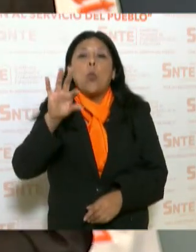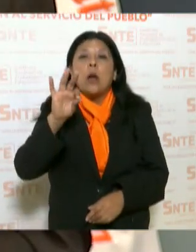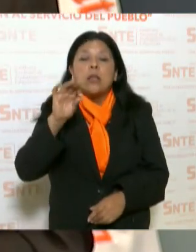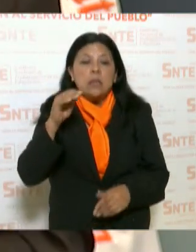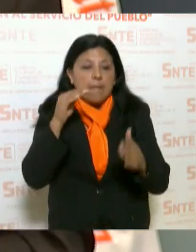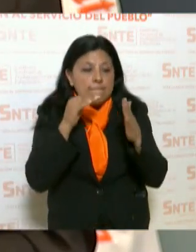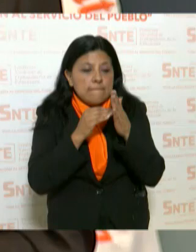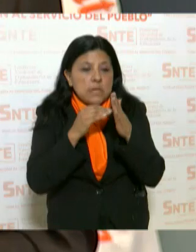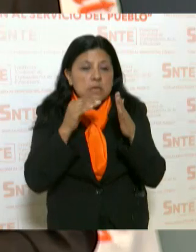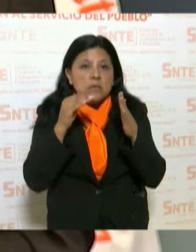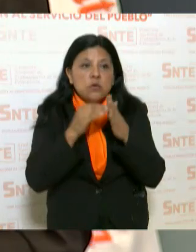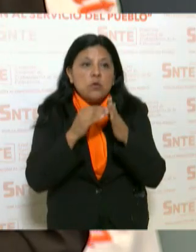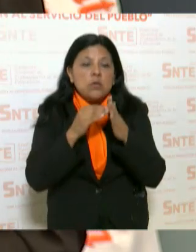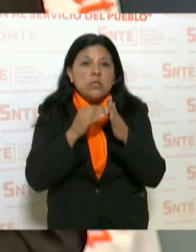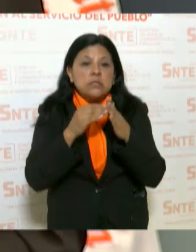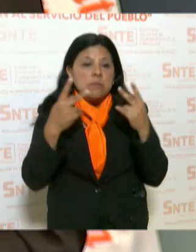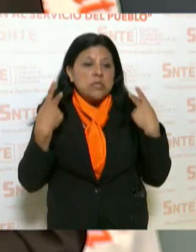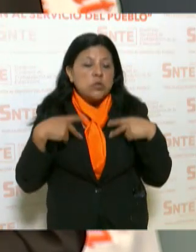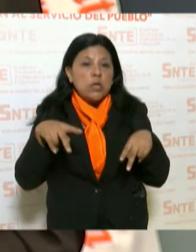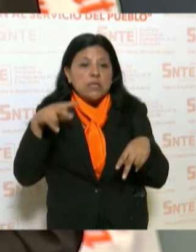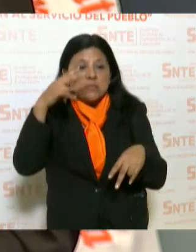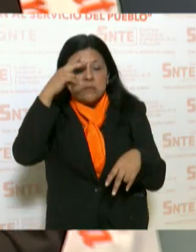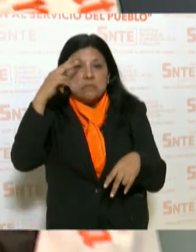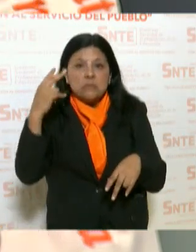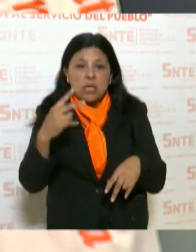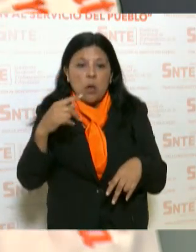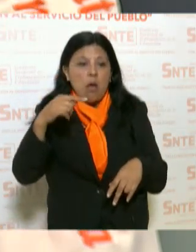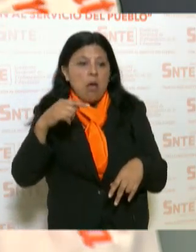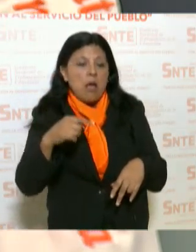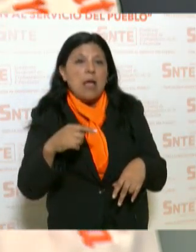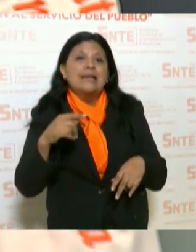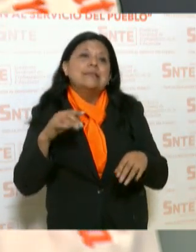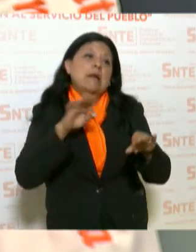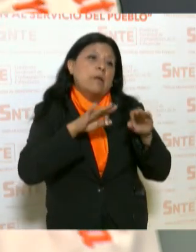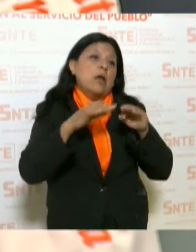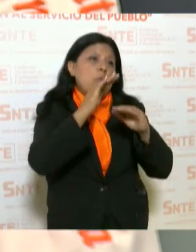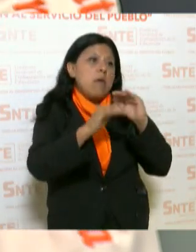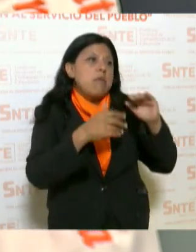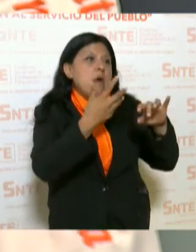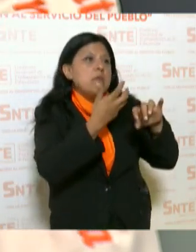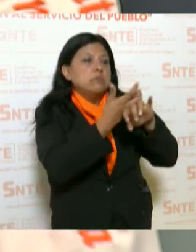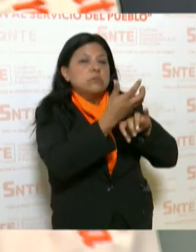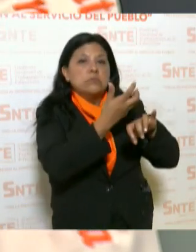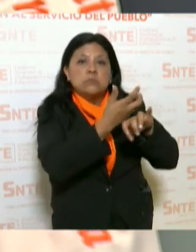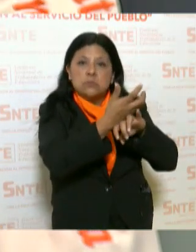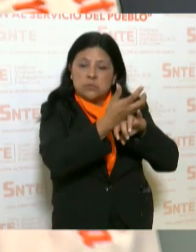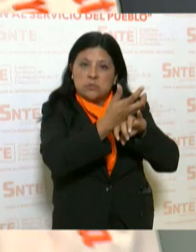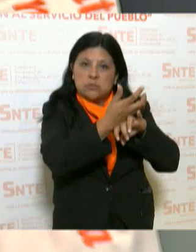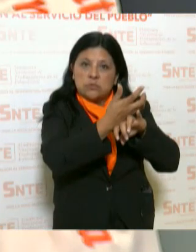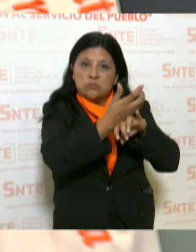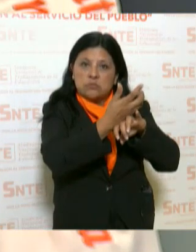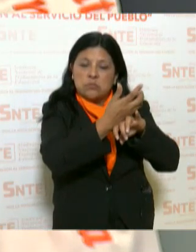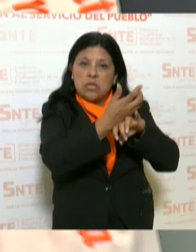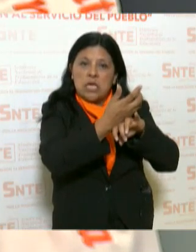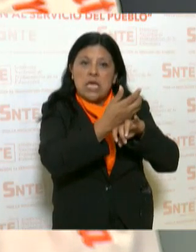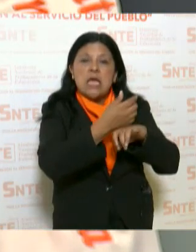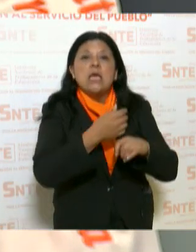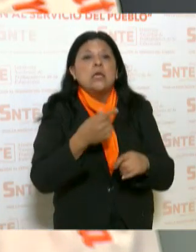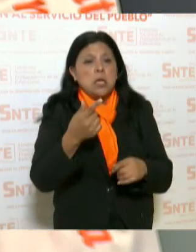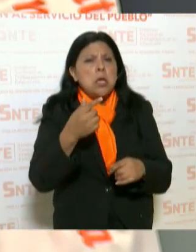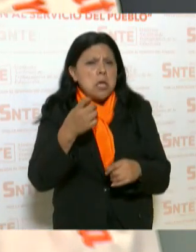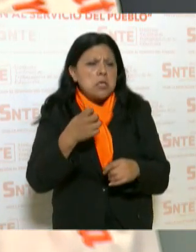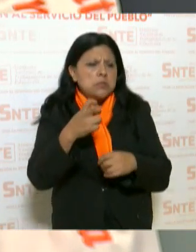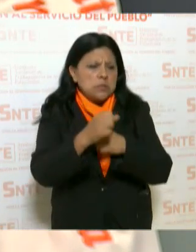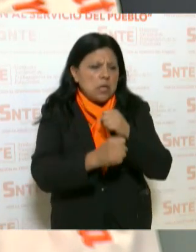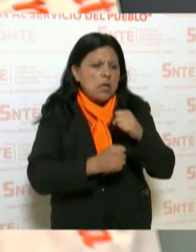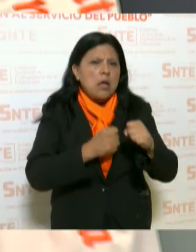mexicanos viviendo, trabajando en Estados Unidos y están enviando, este año va